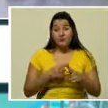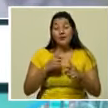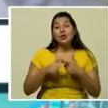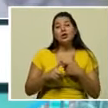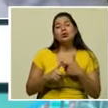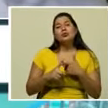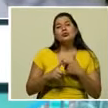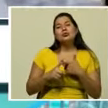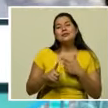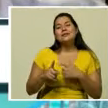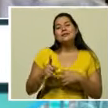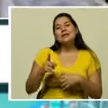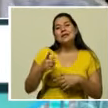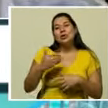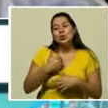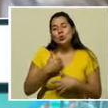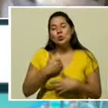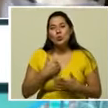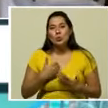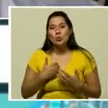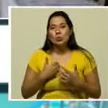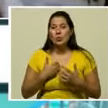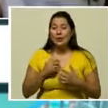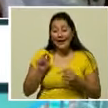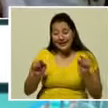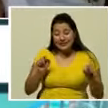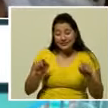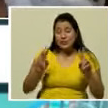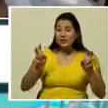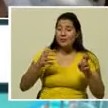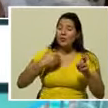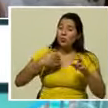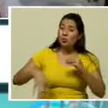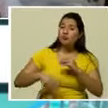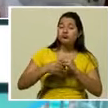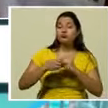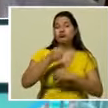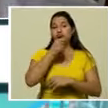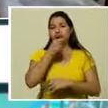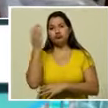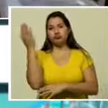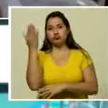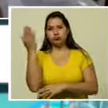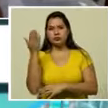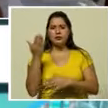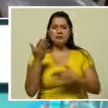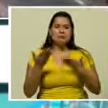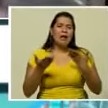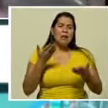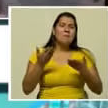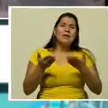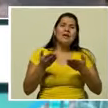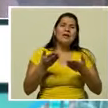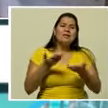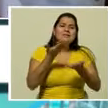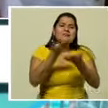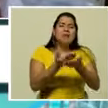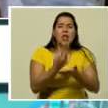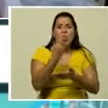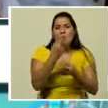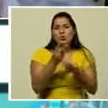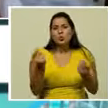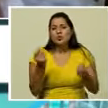debió haberlo incluido en esta rendición de cuentas. O sea, al menos dar un par de soluciones